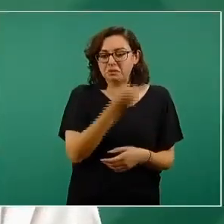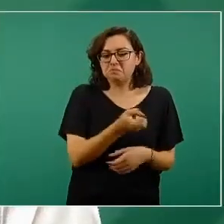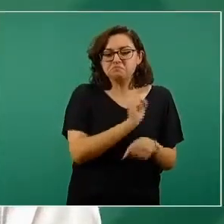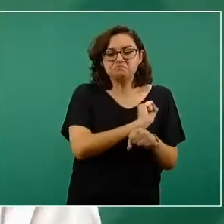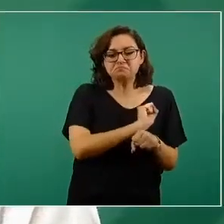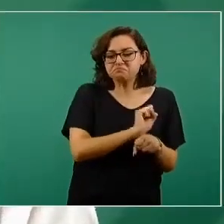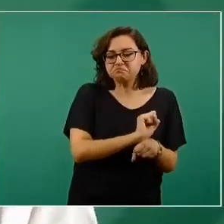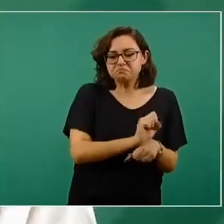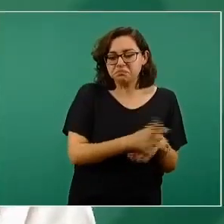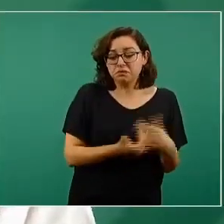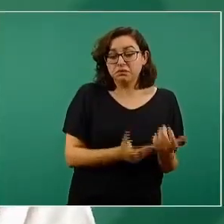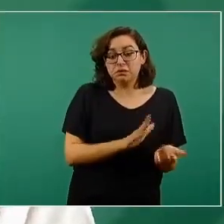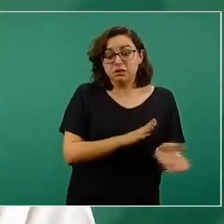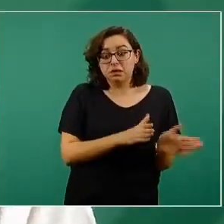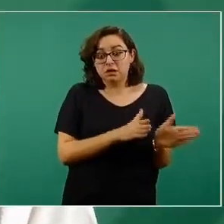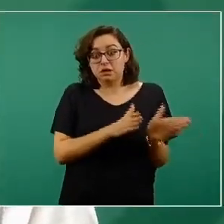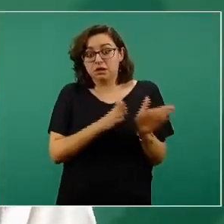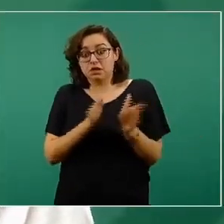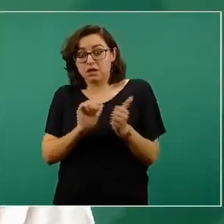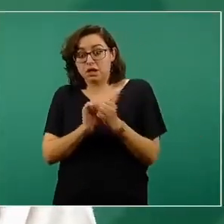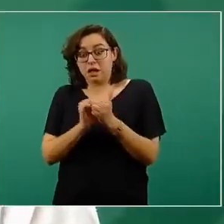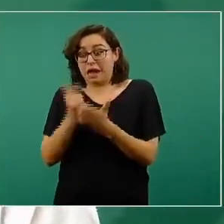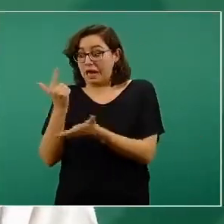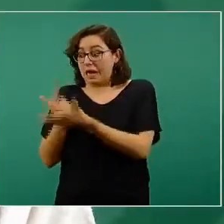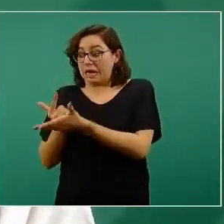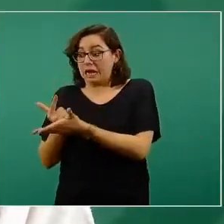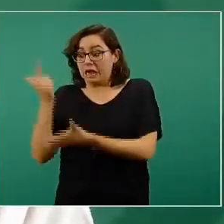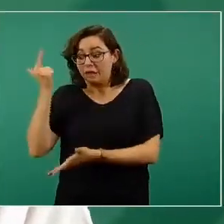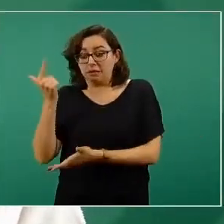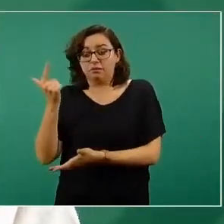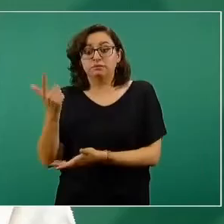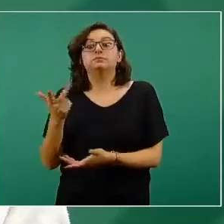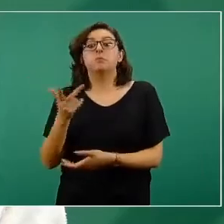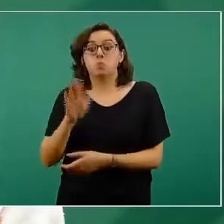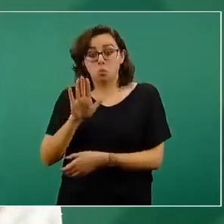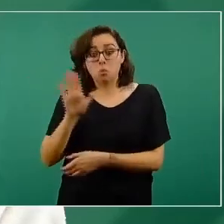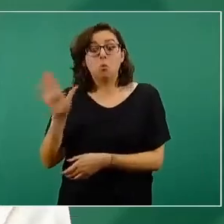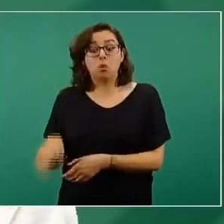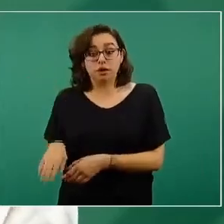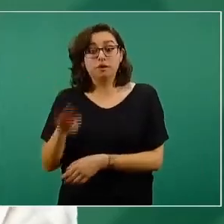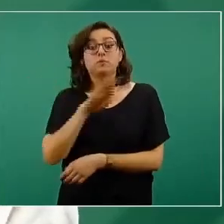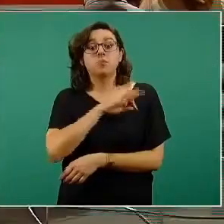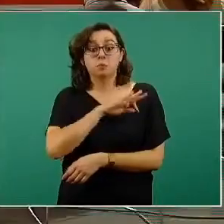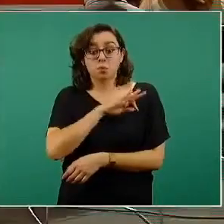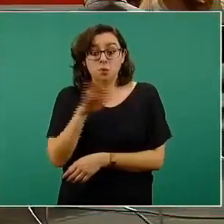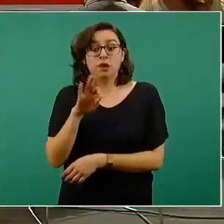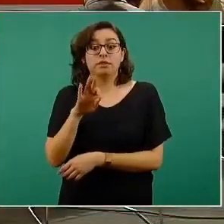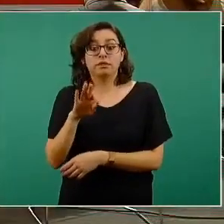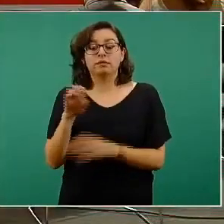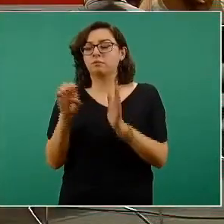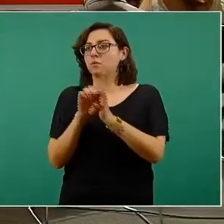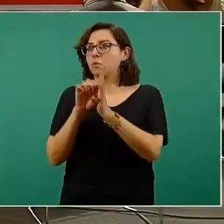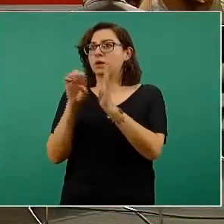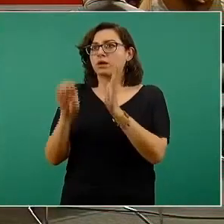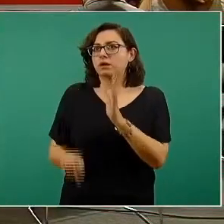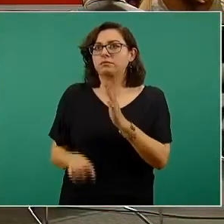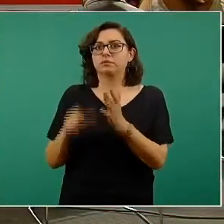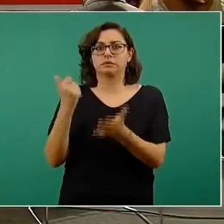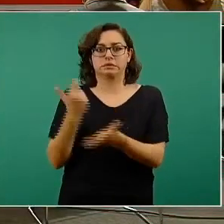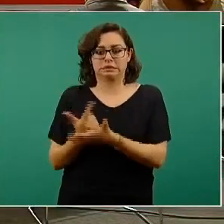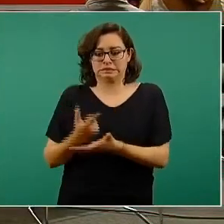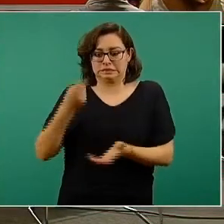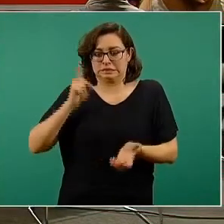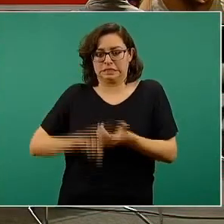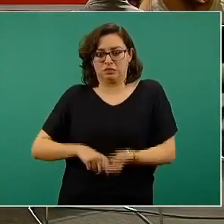peligro la vida de las personas, sobre todo cuando se afectan órganos críticos